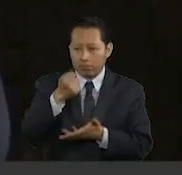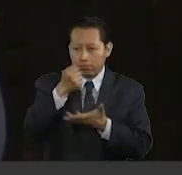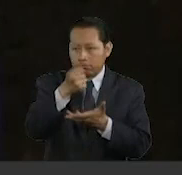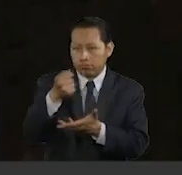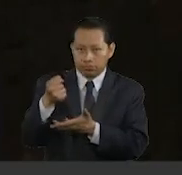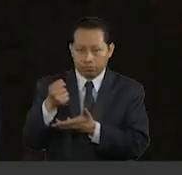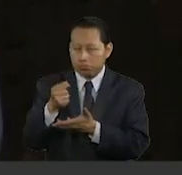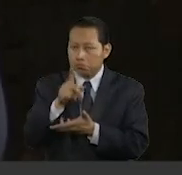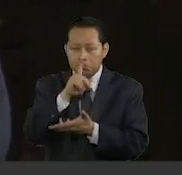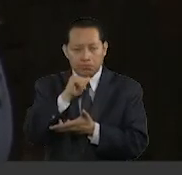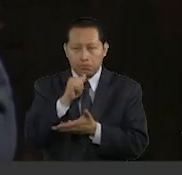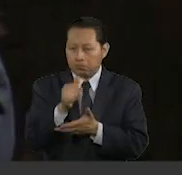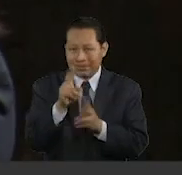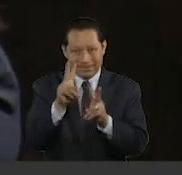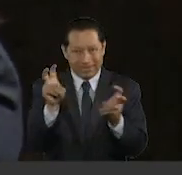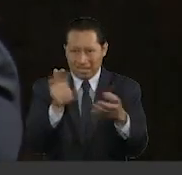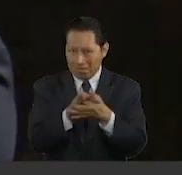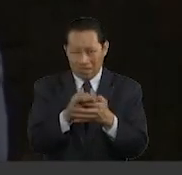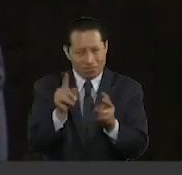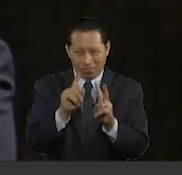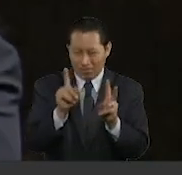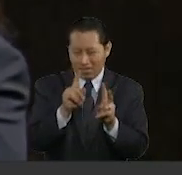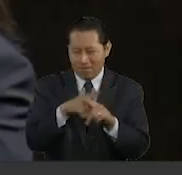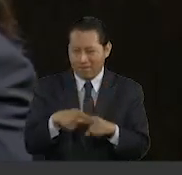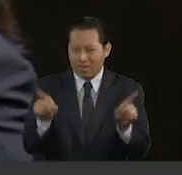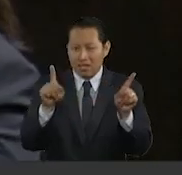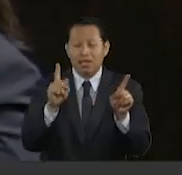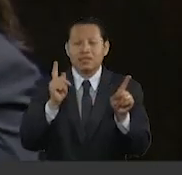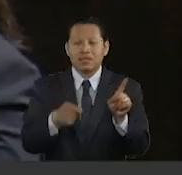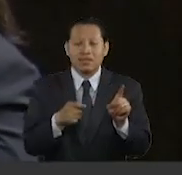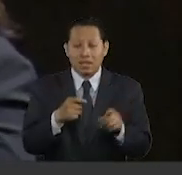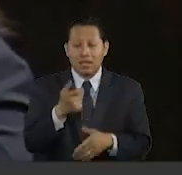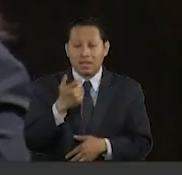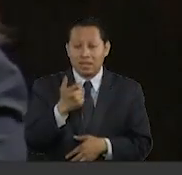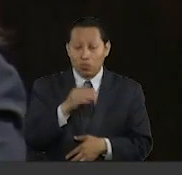No hay que los diputados etiqueten presupuesto.